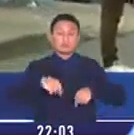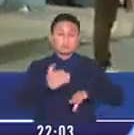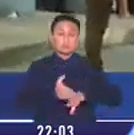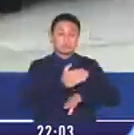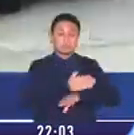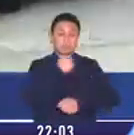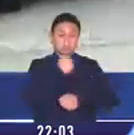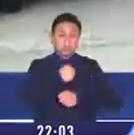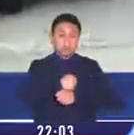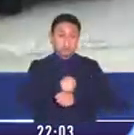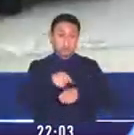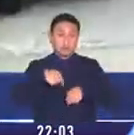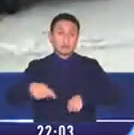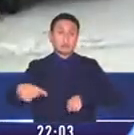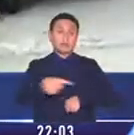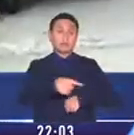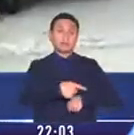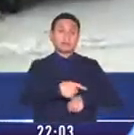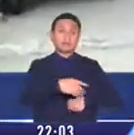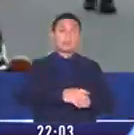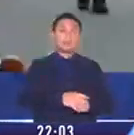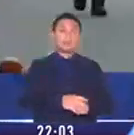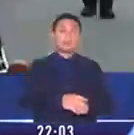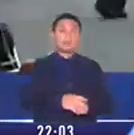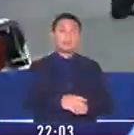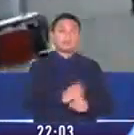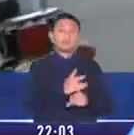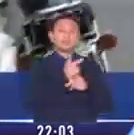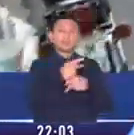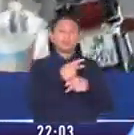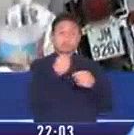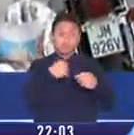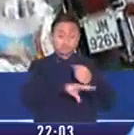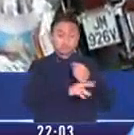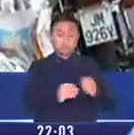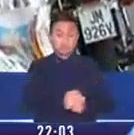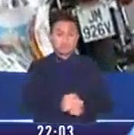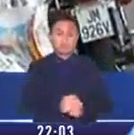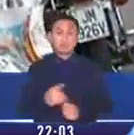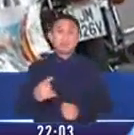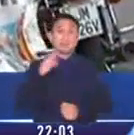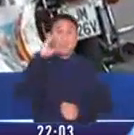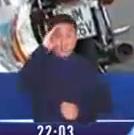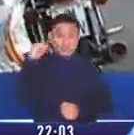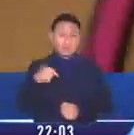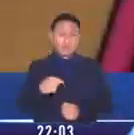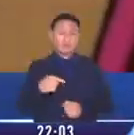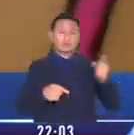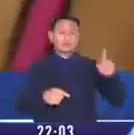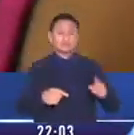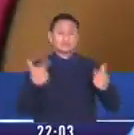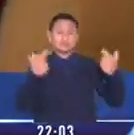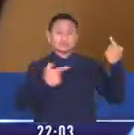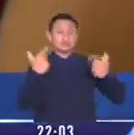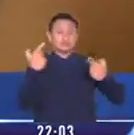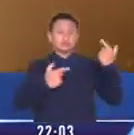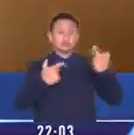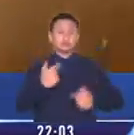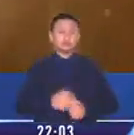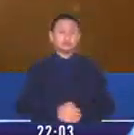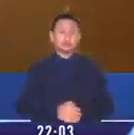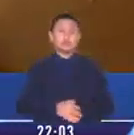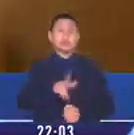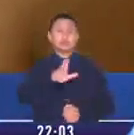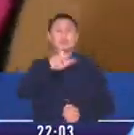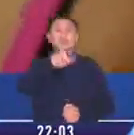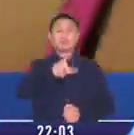dio tras un asalto a un camión repartidor de productos de consumo masivo, se dio un cruce de balas entre policías y delincuentes. Tres